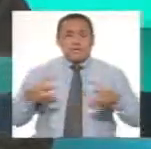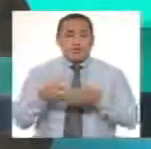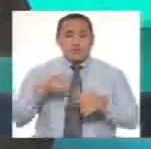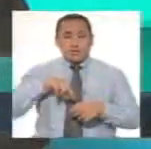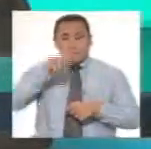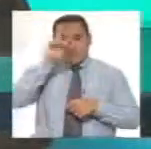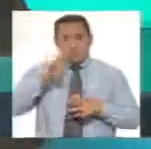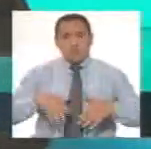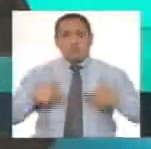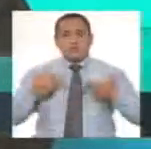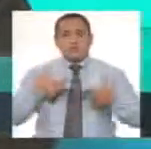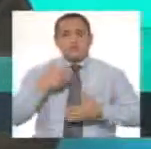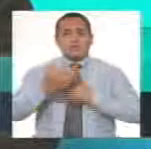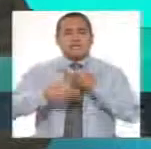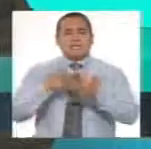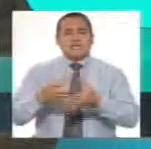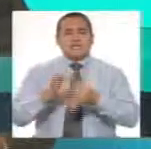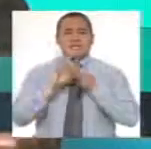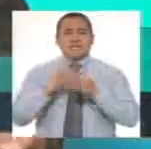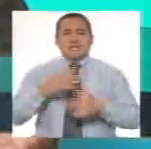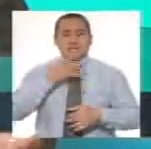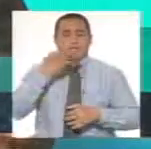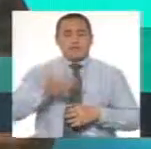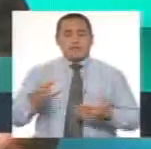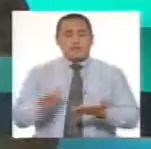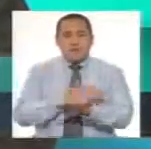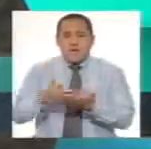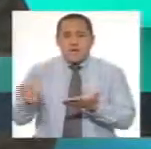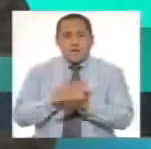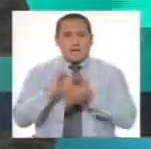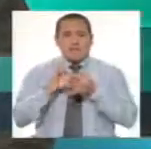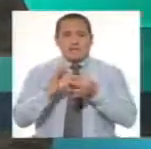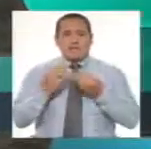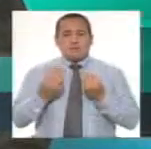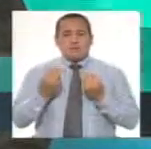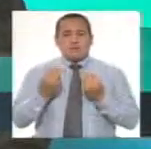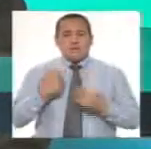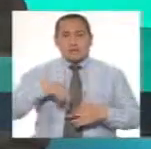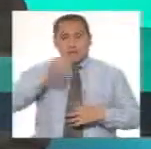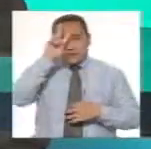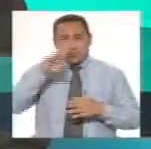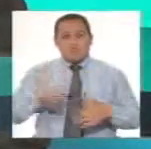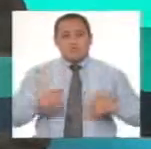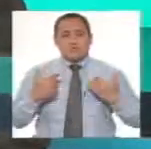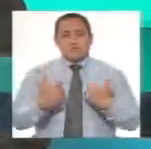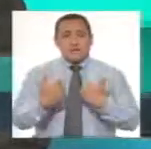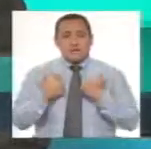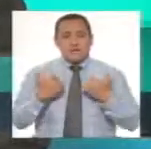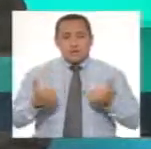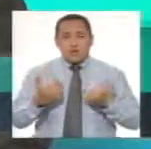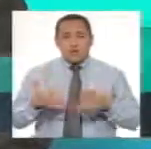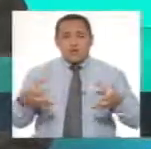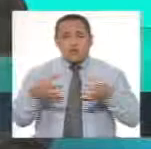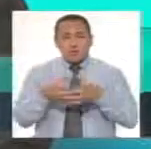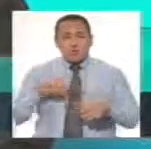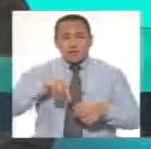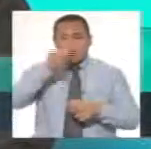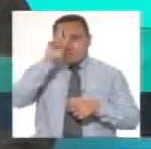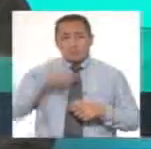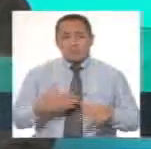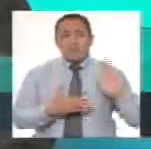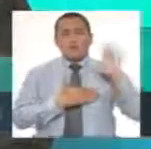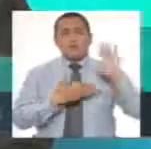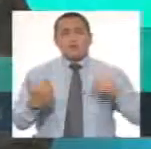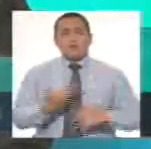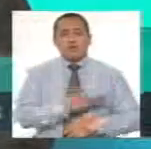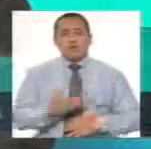allá de alianzas que en realidad no existen, porque Perú Posible lo que tiene con el país es un compromiso por la